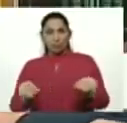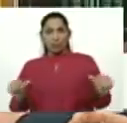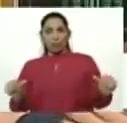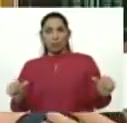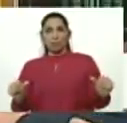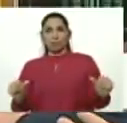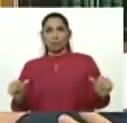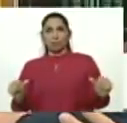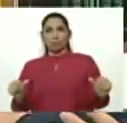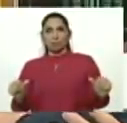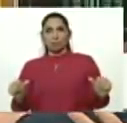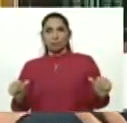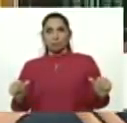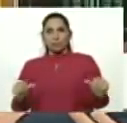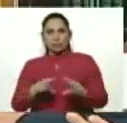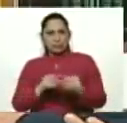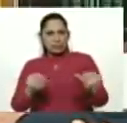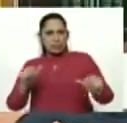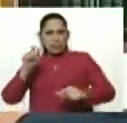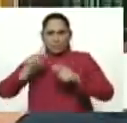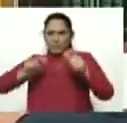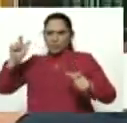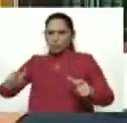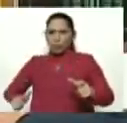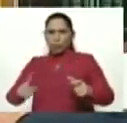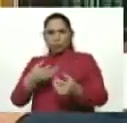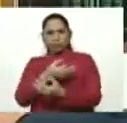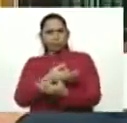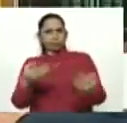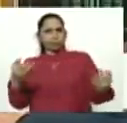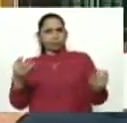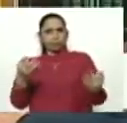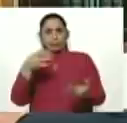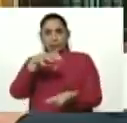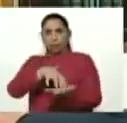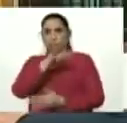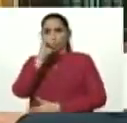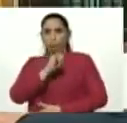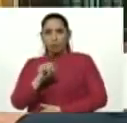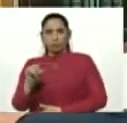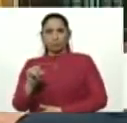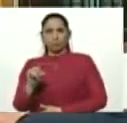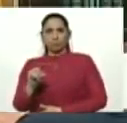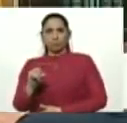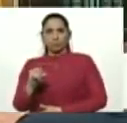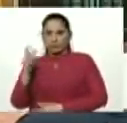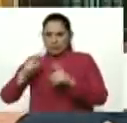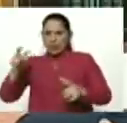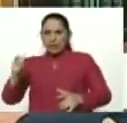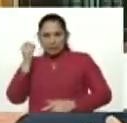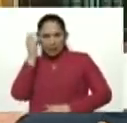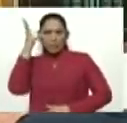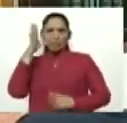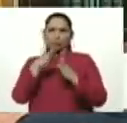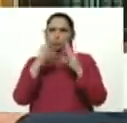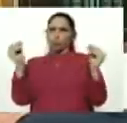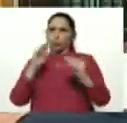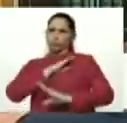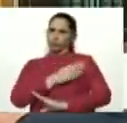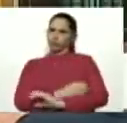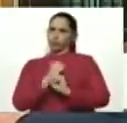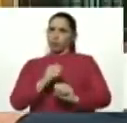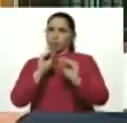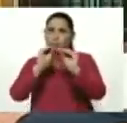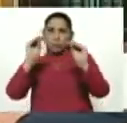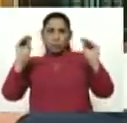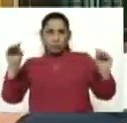Urdaneta, una tierra de gente extraordinaria, el Zulia, de gente capaz de todo. Me hago un